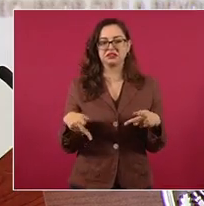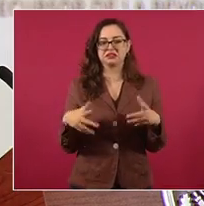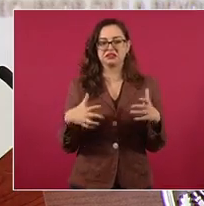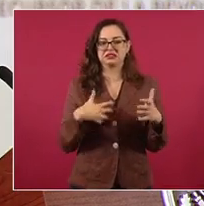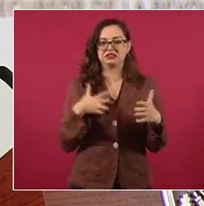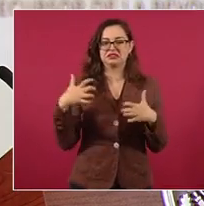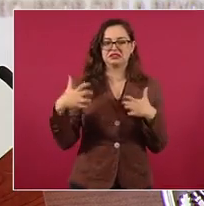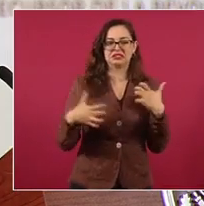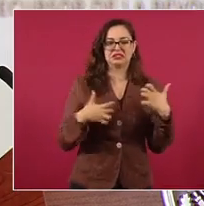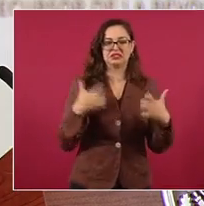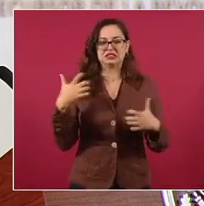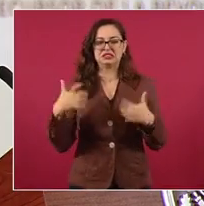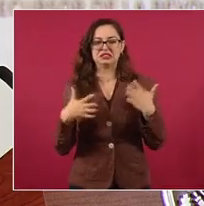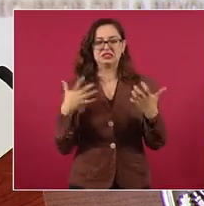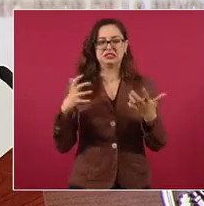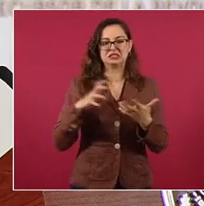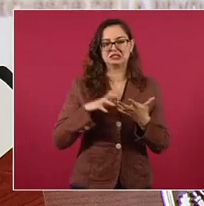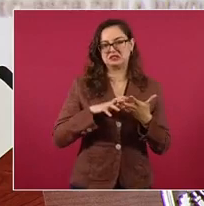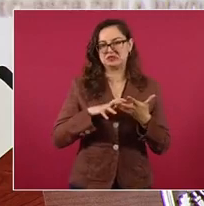y